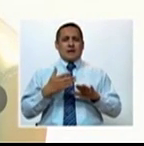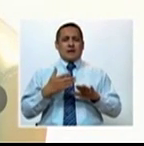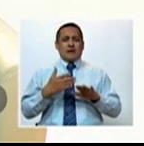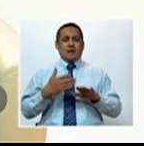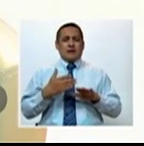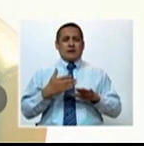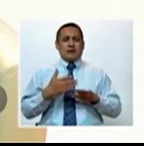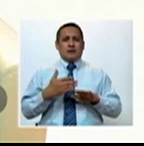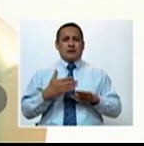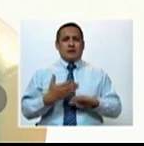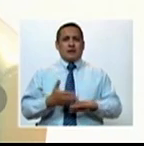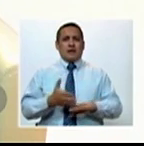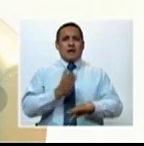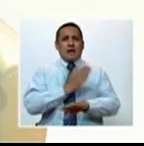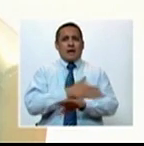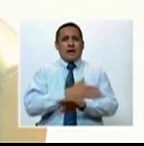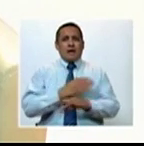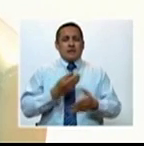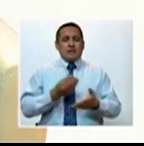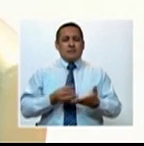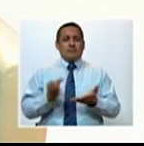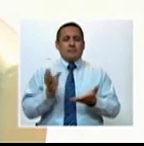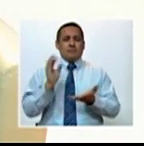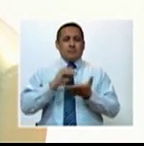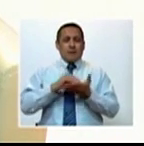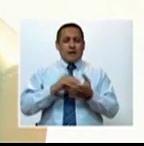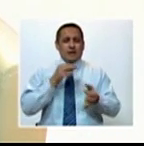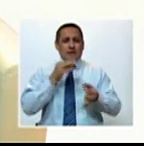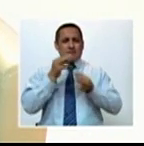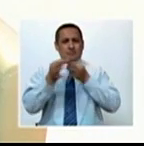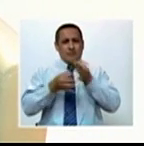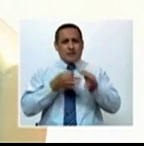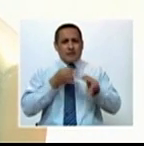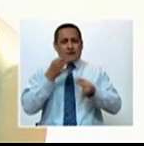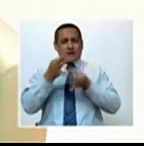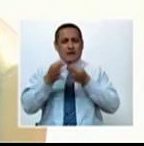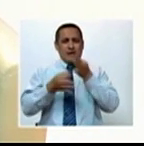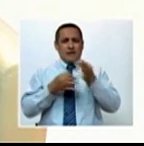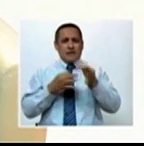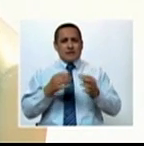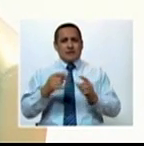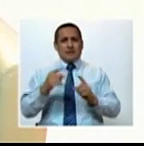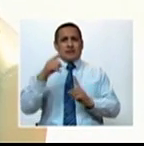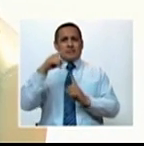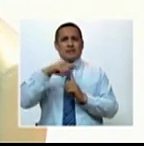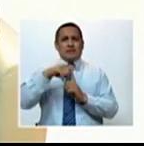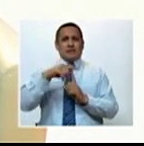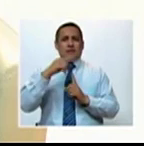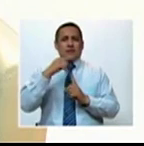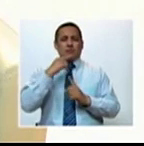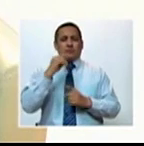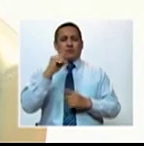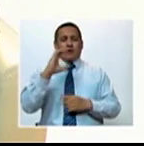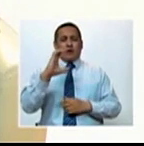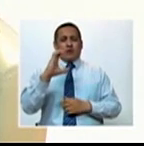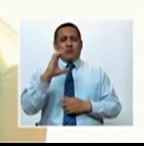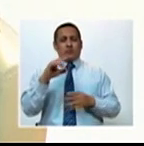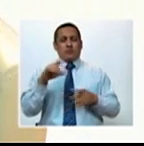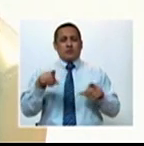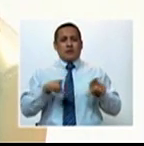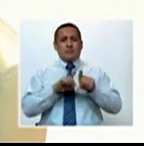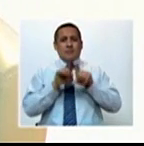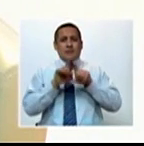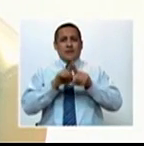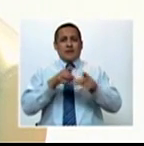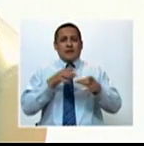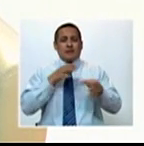en reiteradas ejecutorias del Tribunal Constitucional es